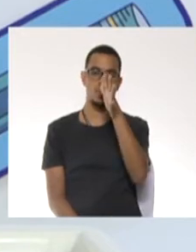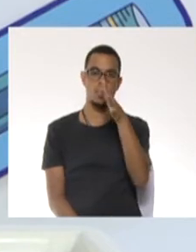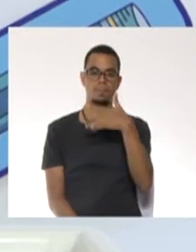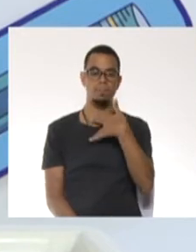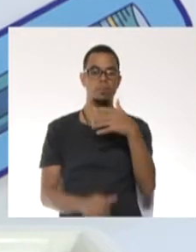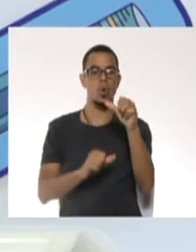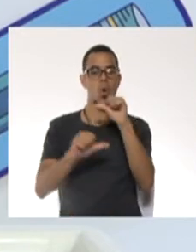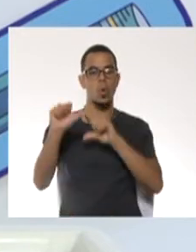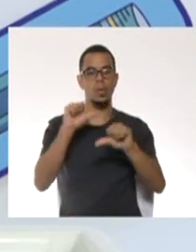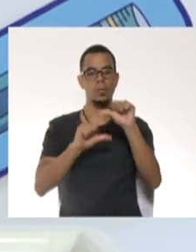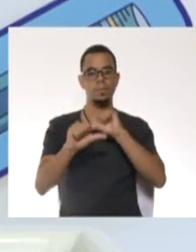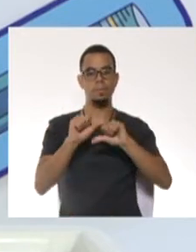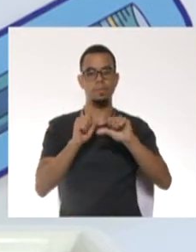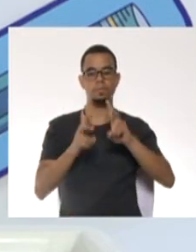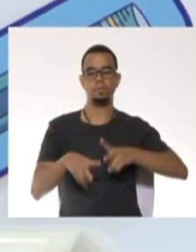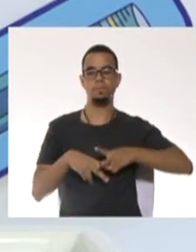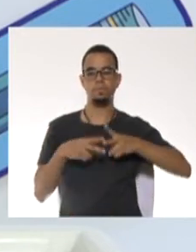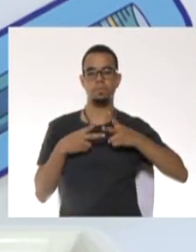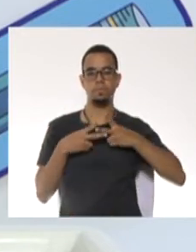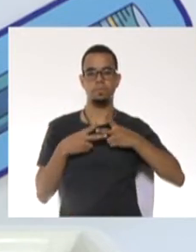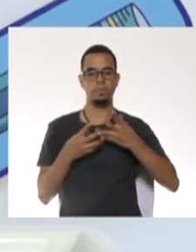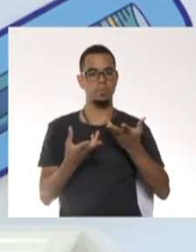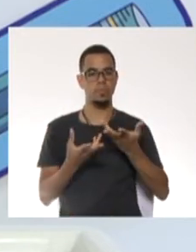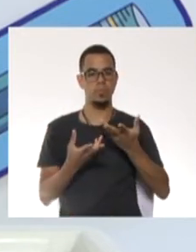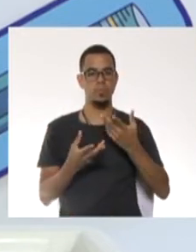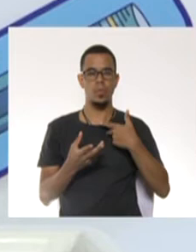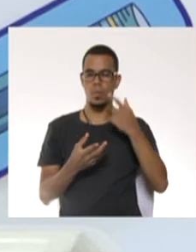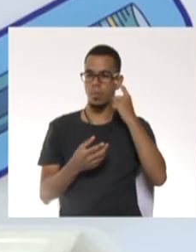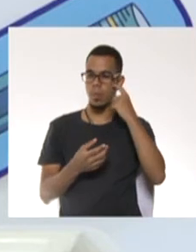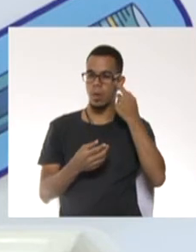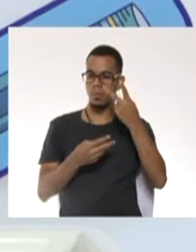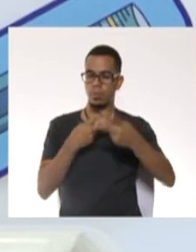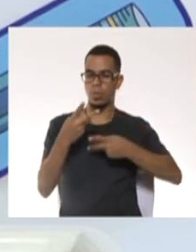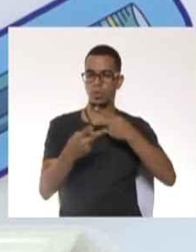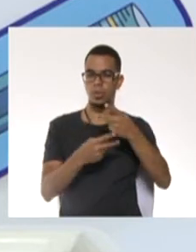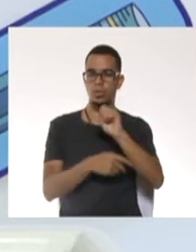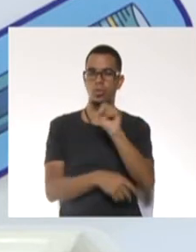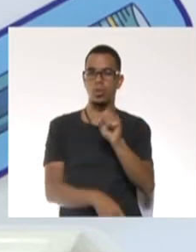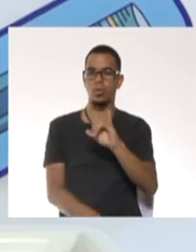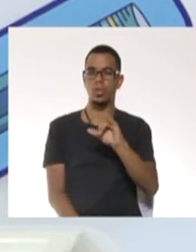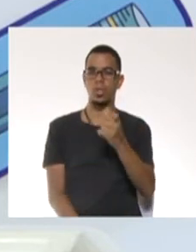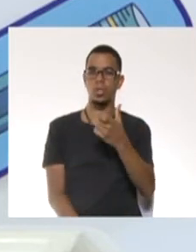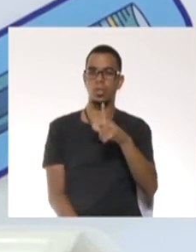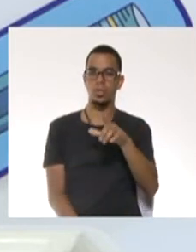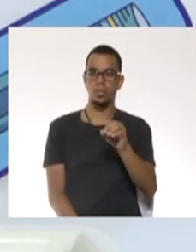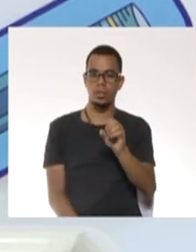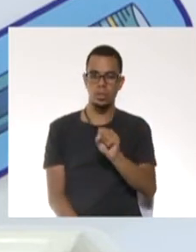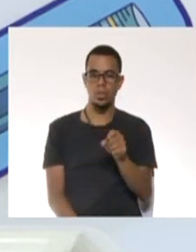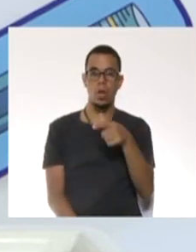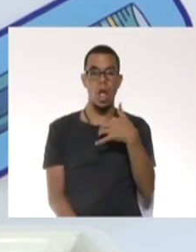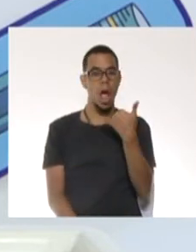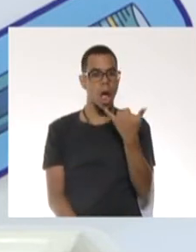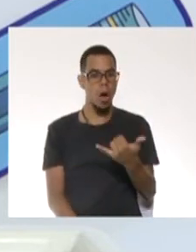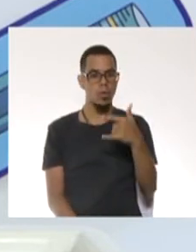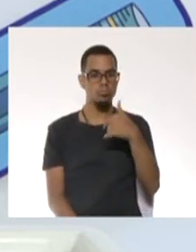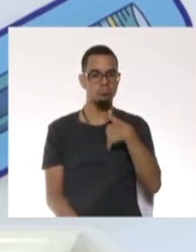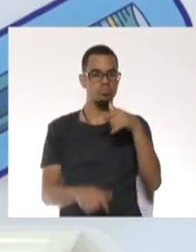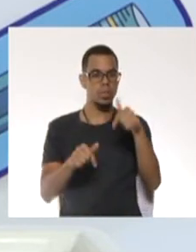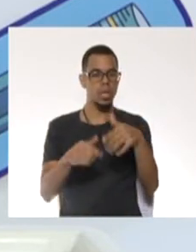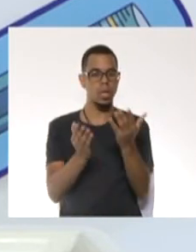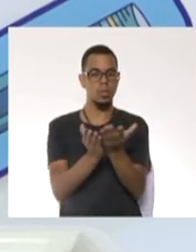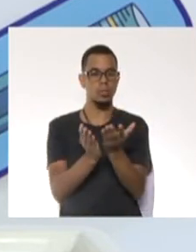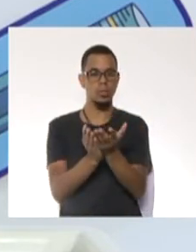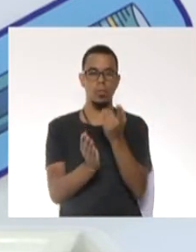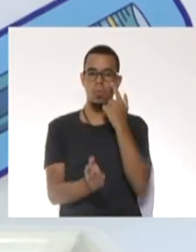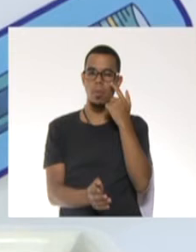química orgánica. Habíamos hablado de ciclos la clase pasada. En esta clase vamos a ver esos ciclos, pero